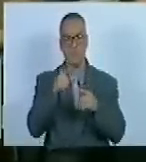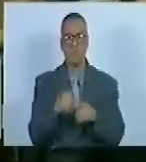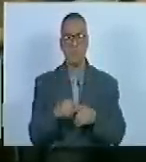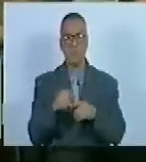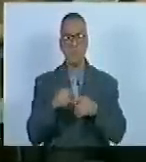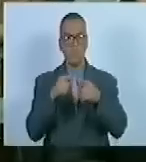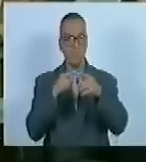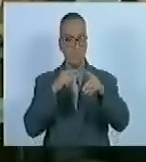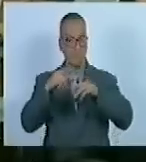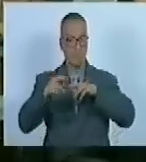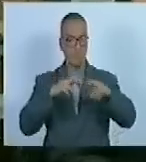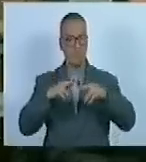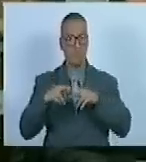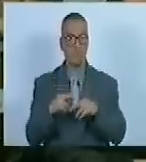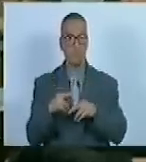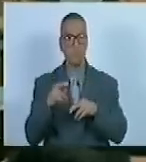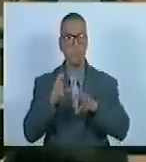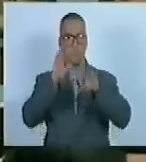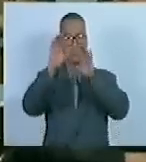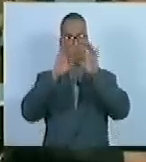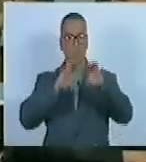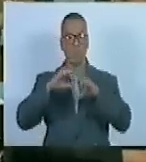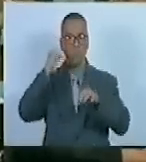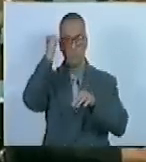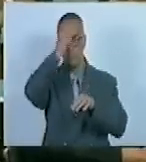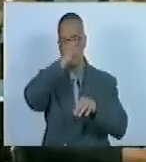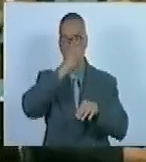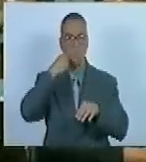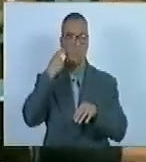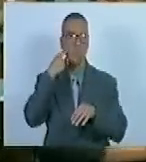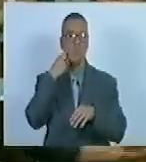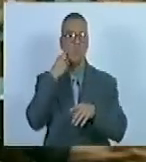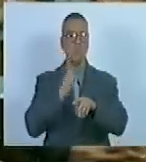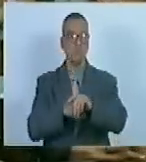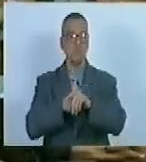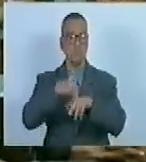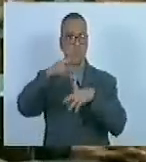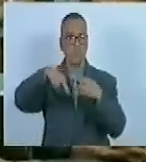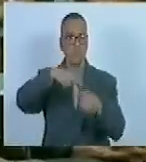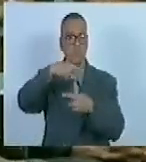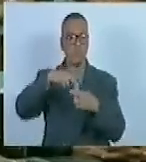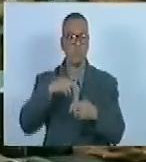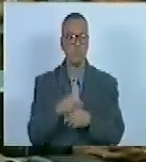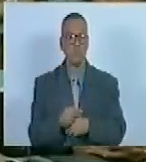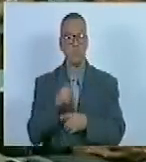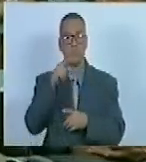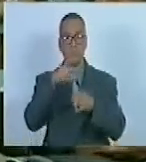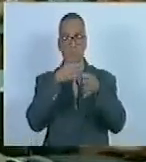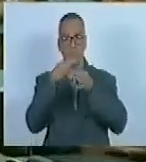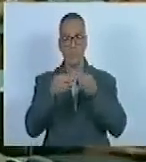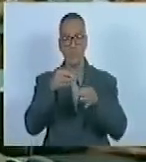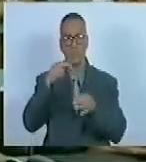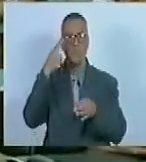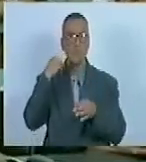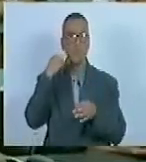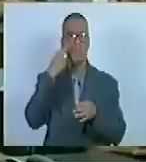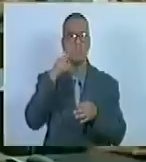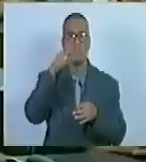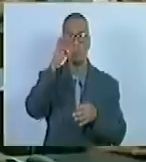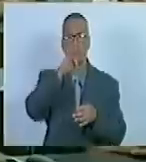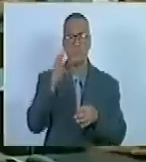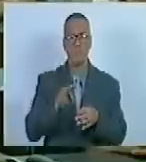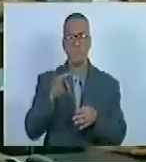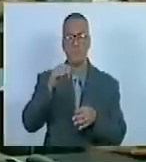diplomáticas y relaciones con los países africanos en tiempos de revolución. Estamos hablando de Nigeria, la República Federal